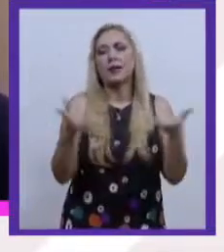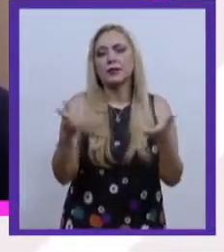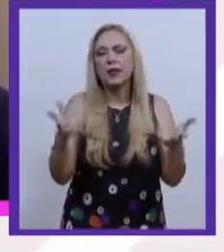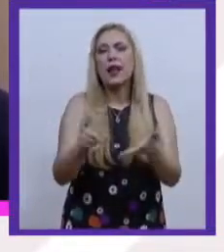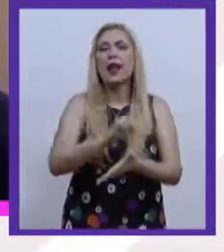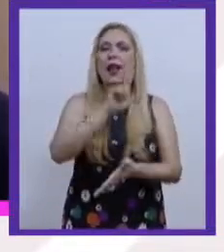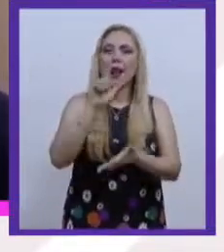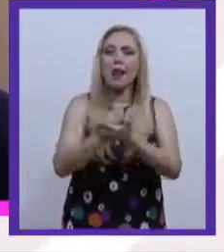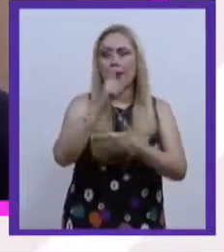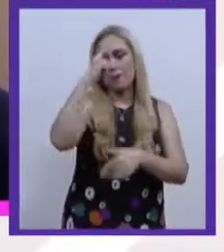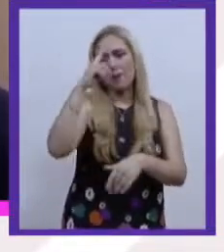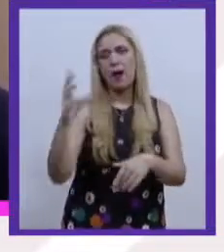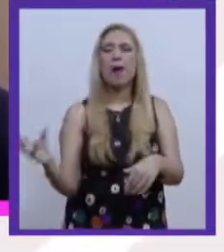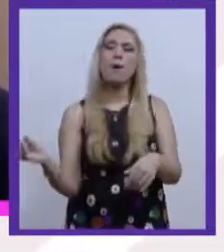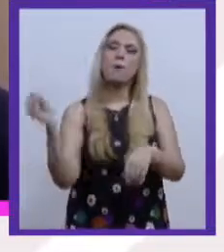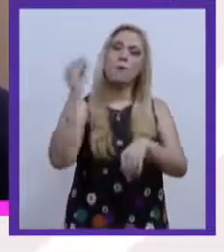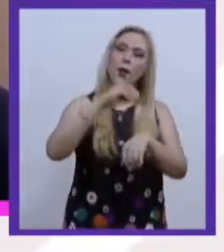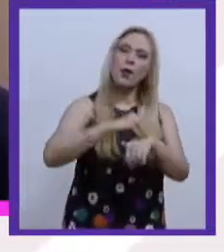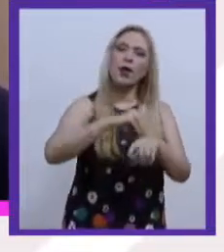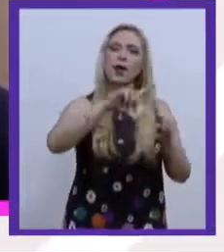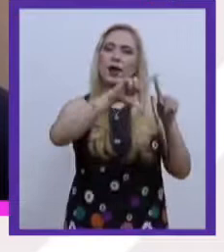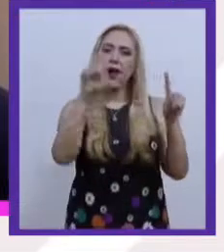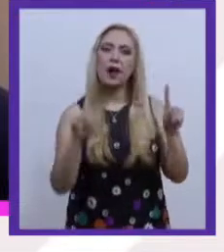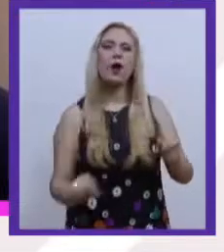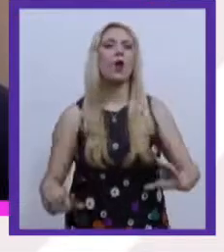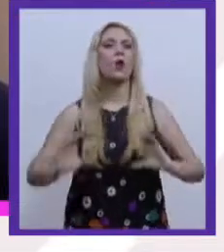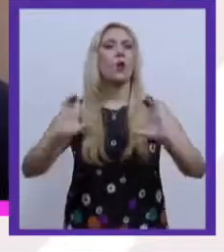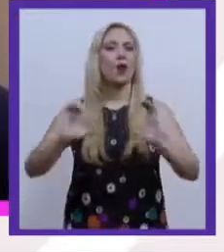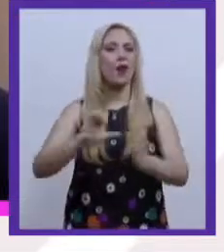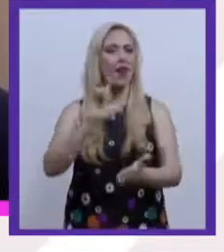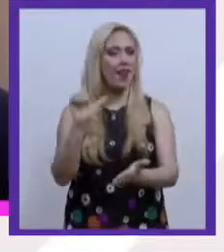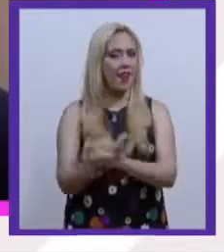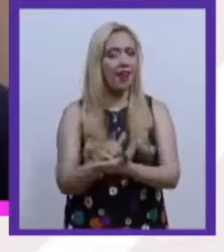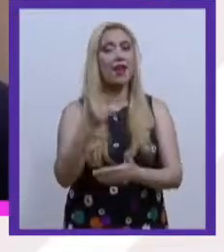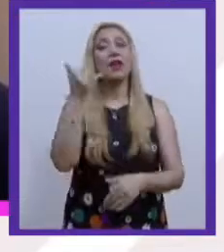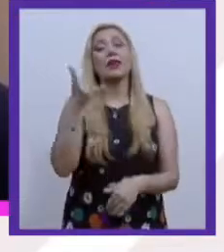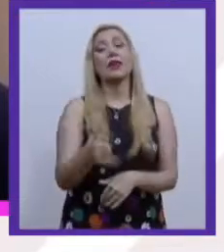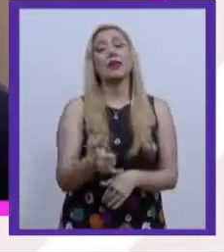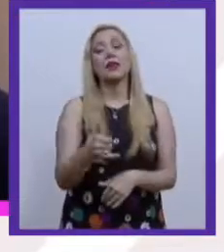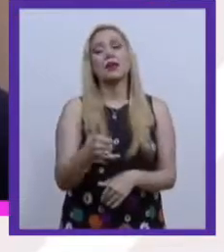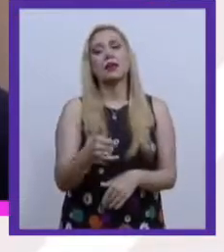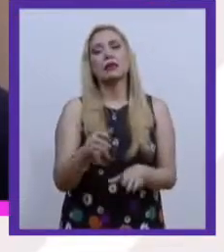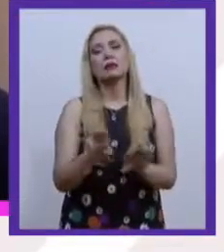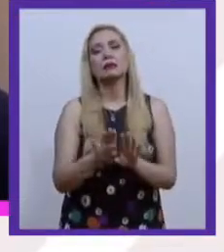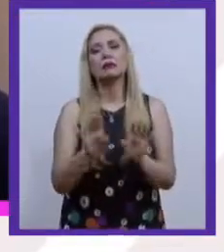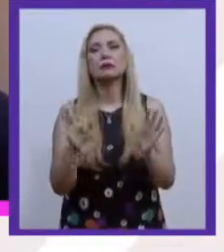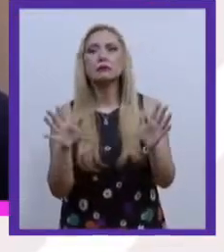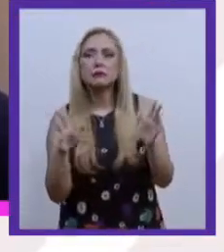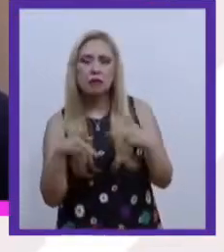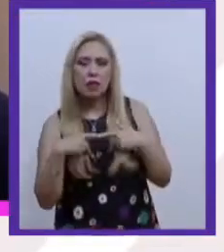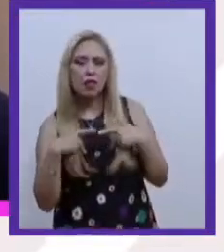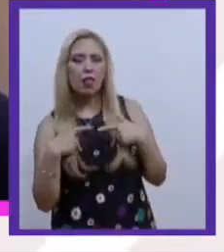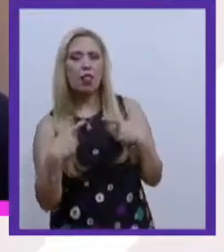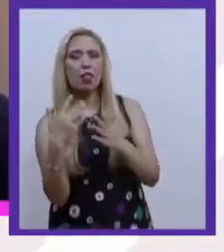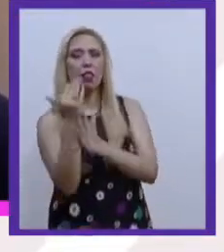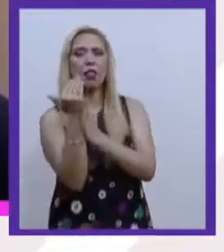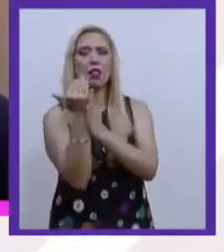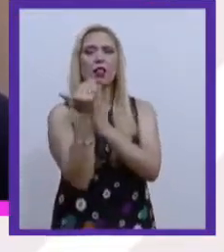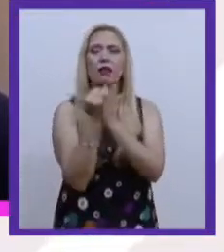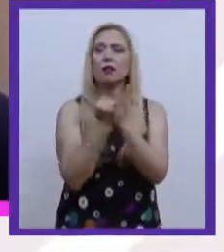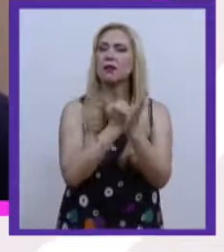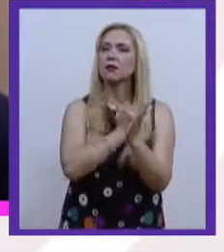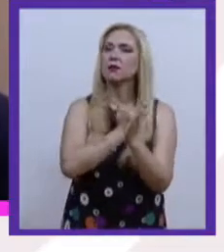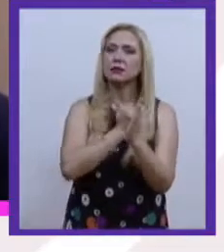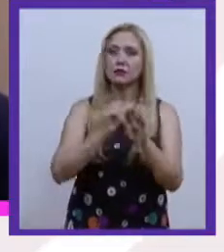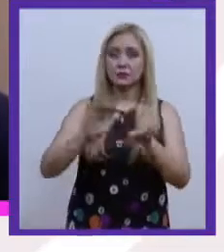una ley que incorpore también el Sistema Nacional de Cuidados. Y la parte que está débil y que desafortunadamente ha sucedido con